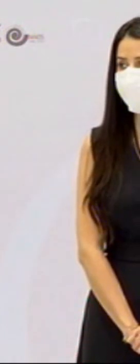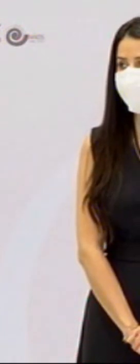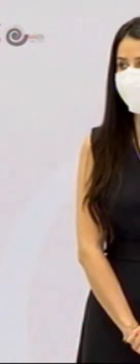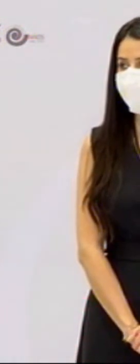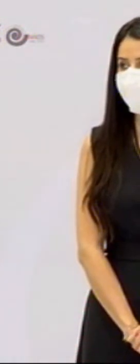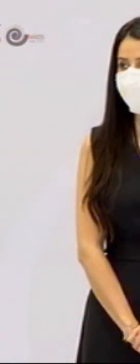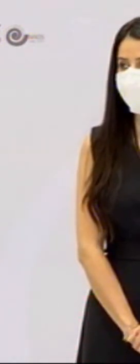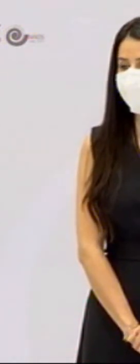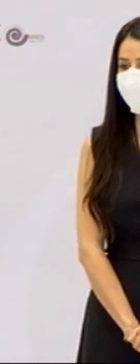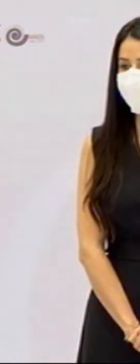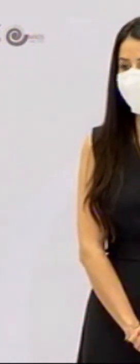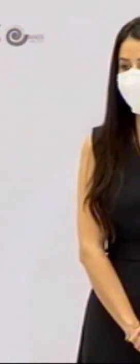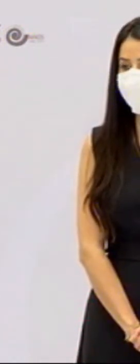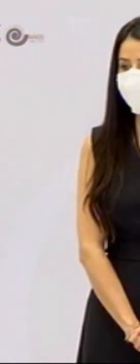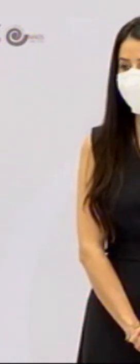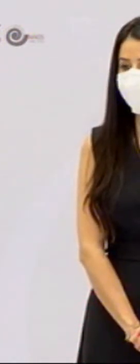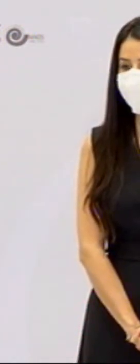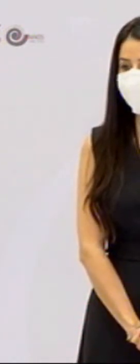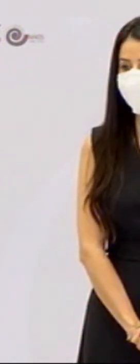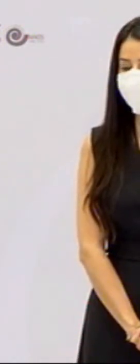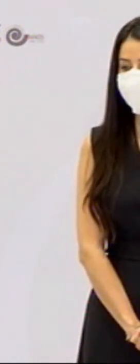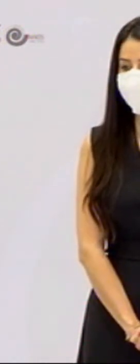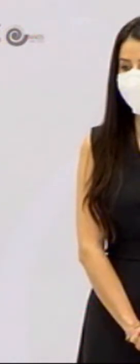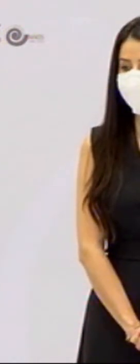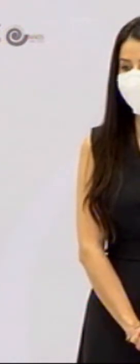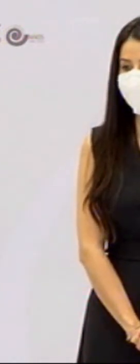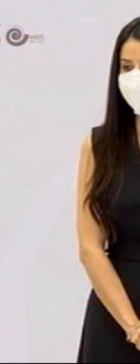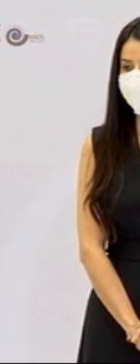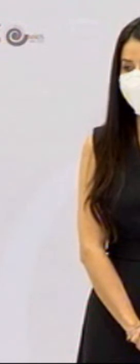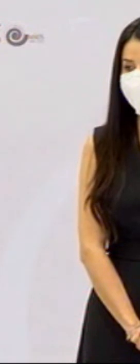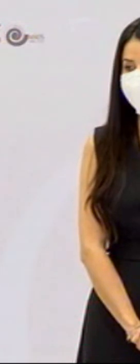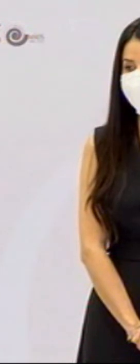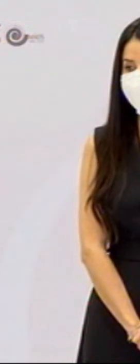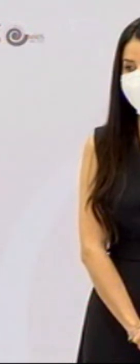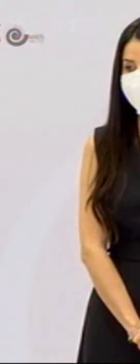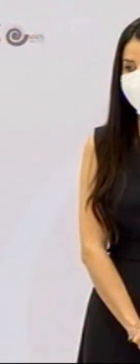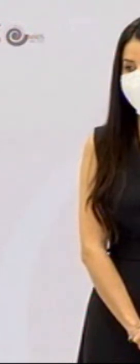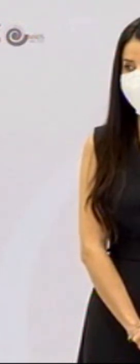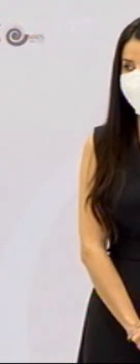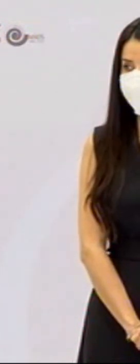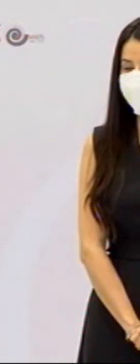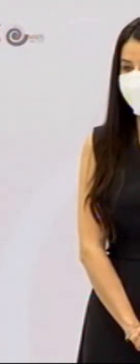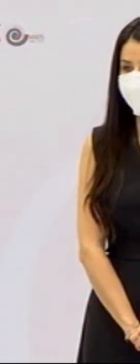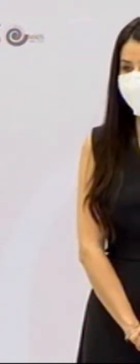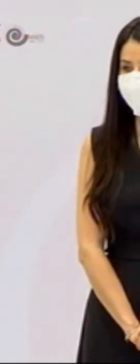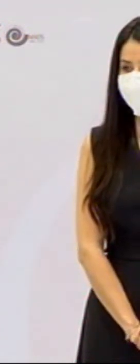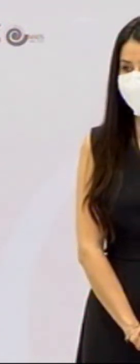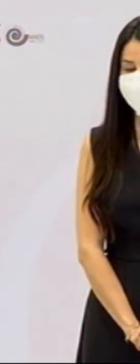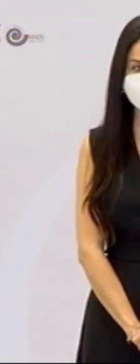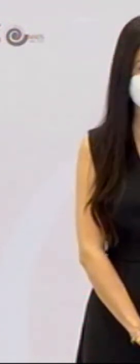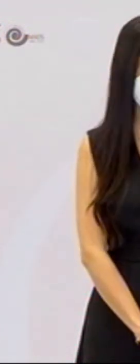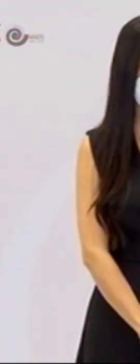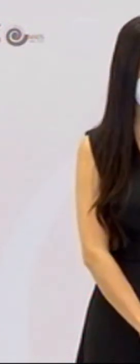sanitaria tenía indicadores económicos de pobreza, de exclusión social, de desempleo muy